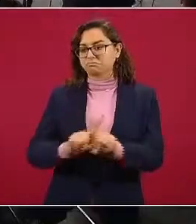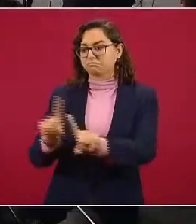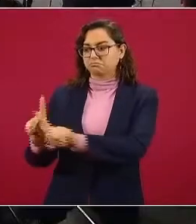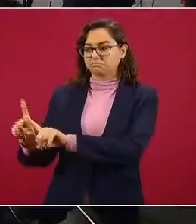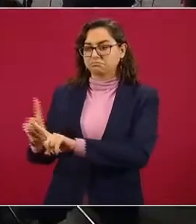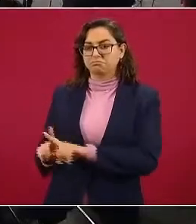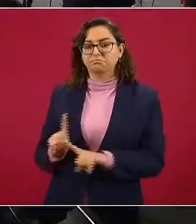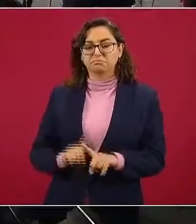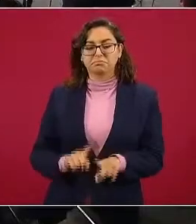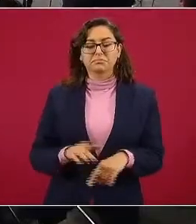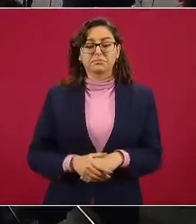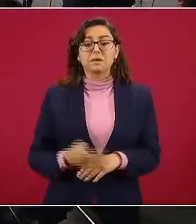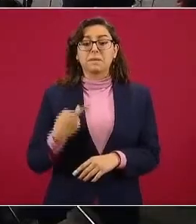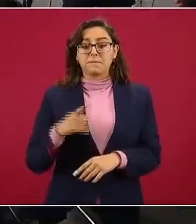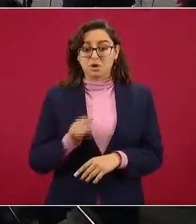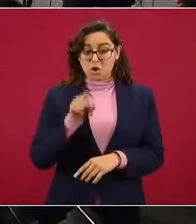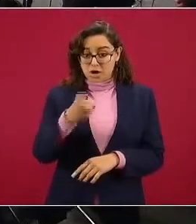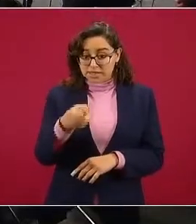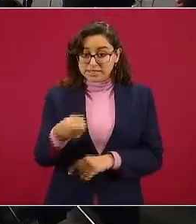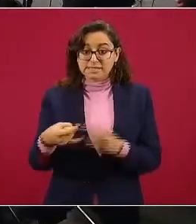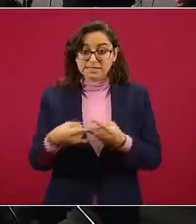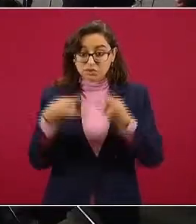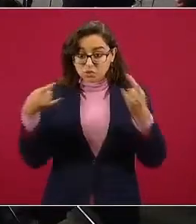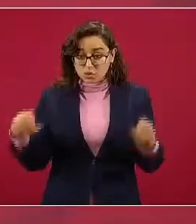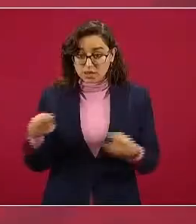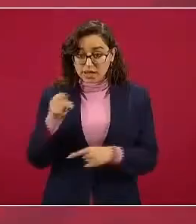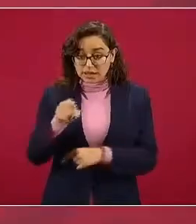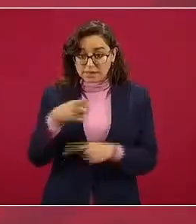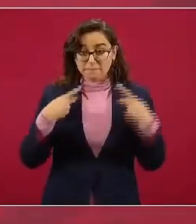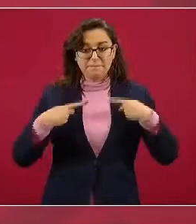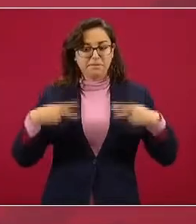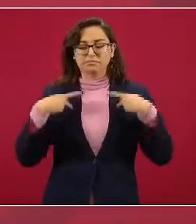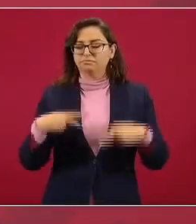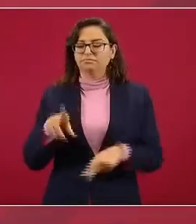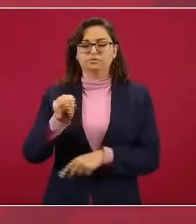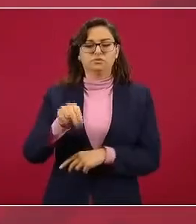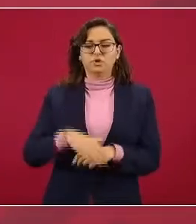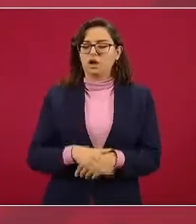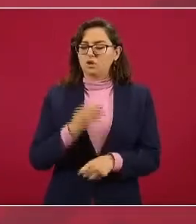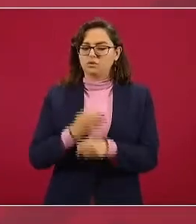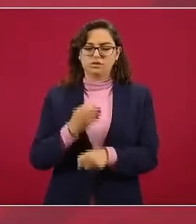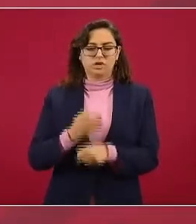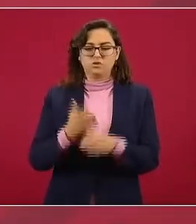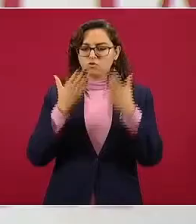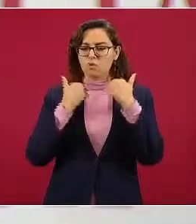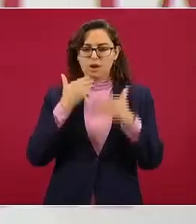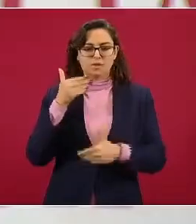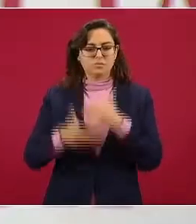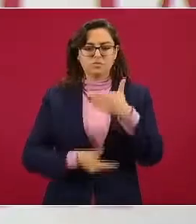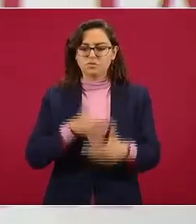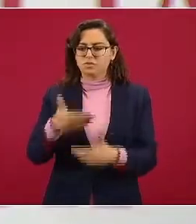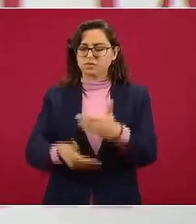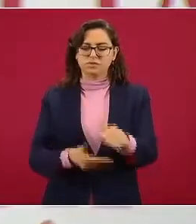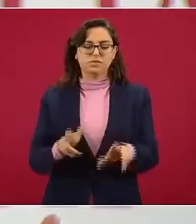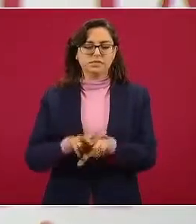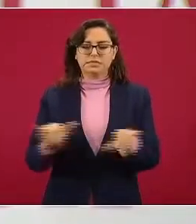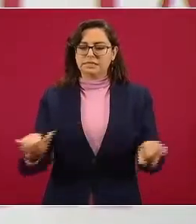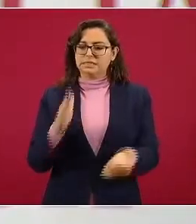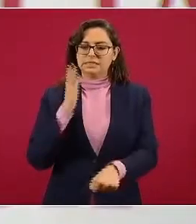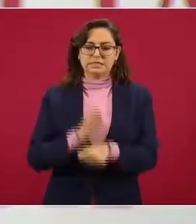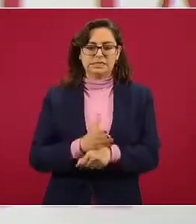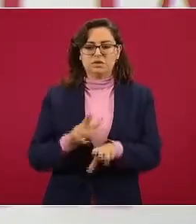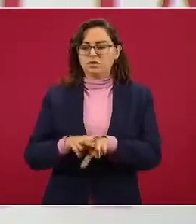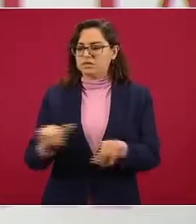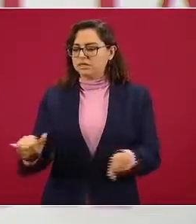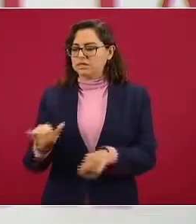disciplinas. Pero en el caso que me comenta usted en particular, no, la Secretaría en este momento no tiene un proceso ni penal ni administrativo en contra de Fidel